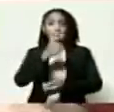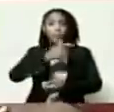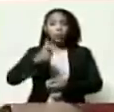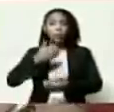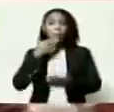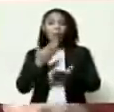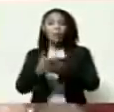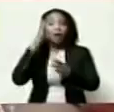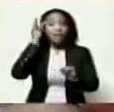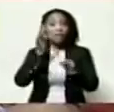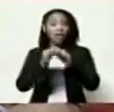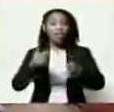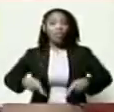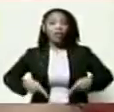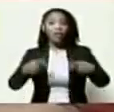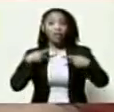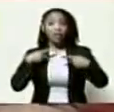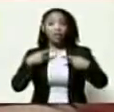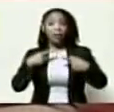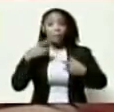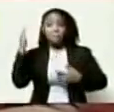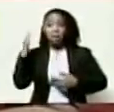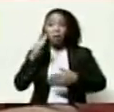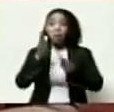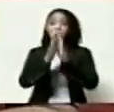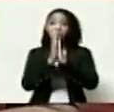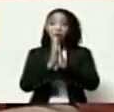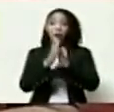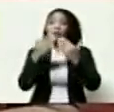fe de vida, ¿dónde están? Aparezcan, por favor.